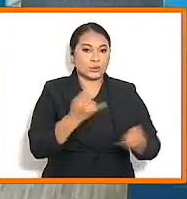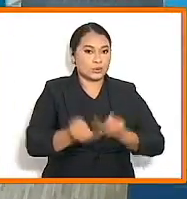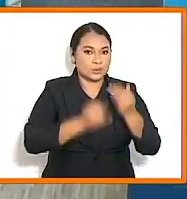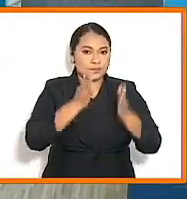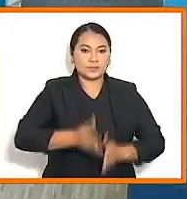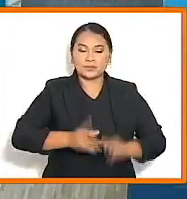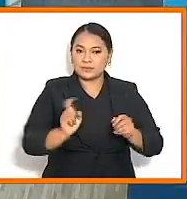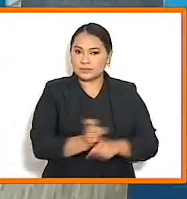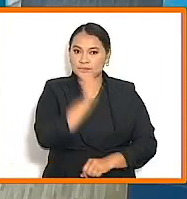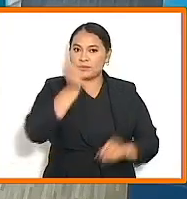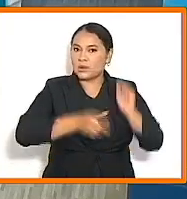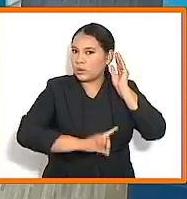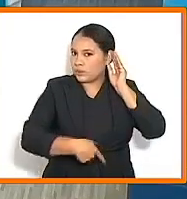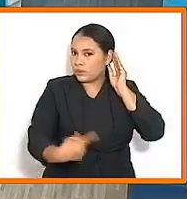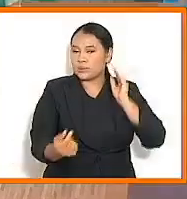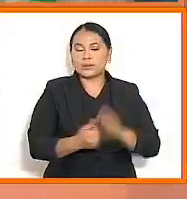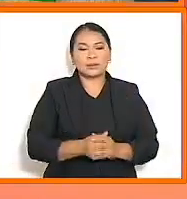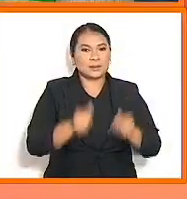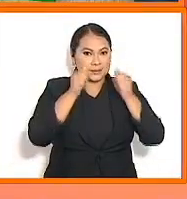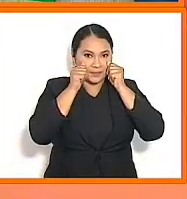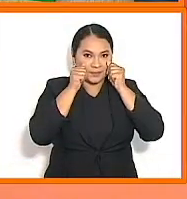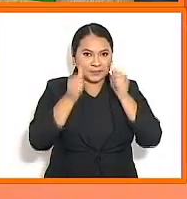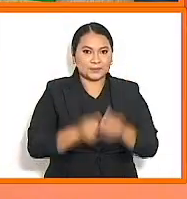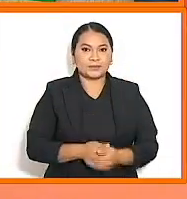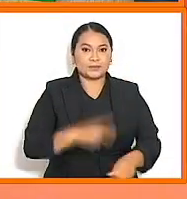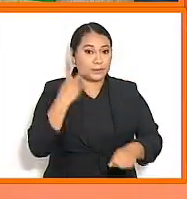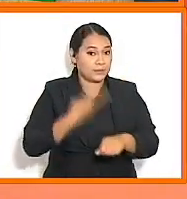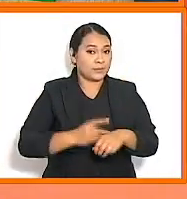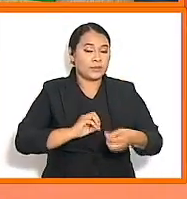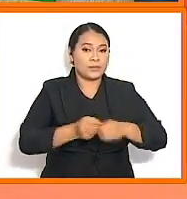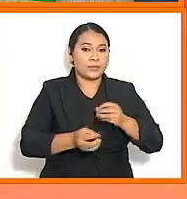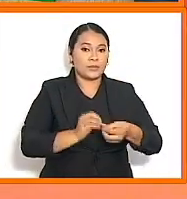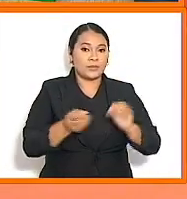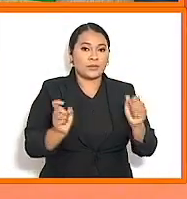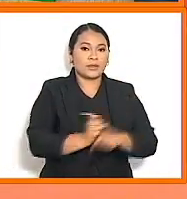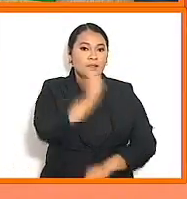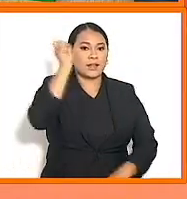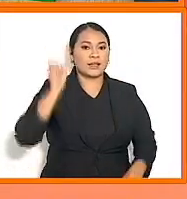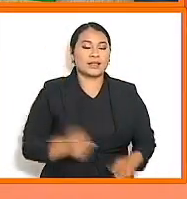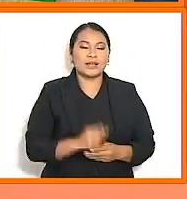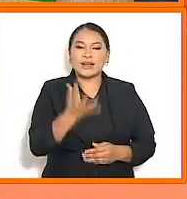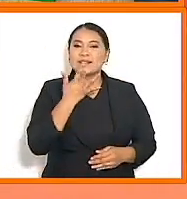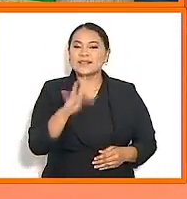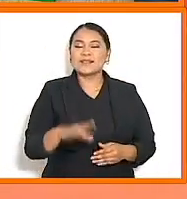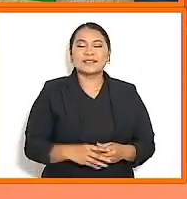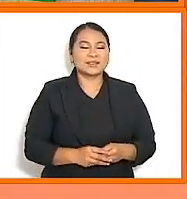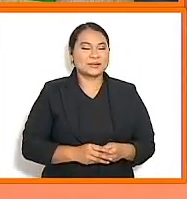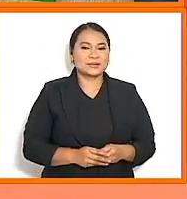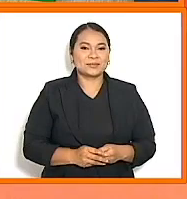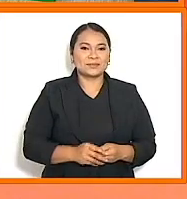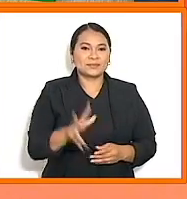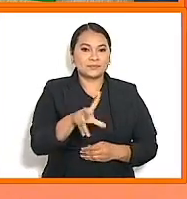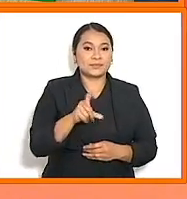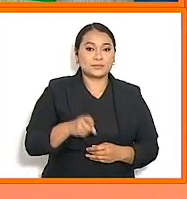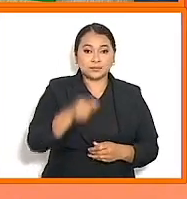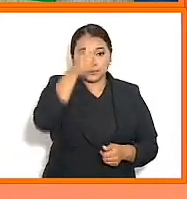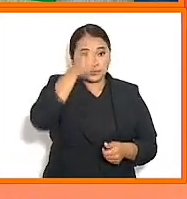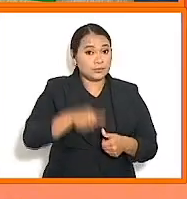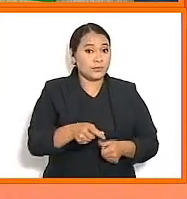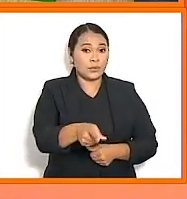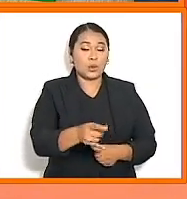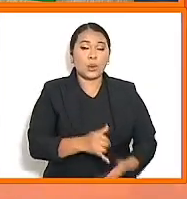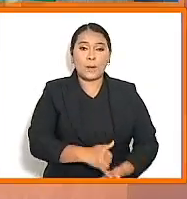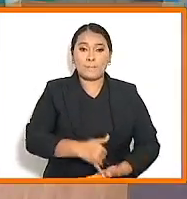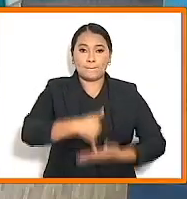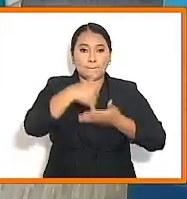diaria. Atento porque esa esfera favorecida en su jugada de MultiX es suerte. 3X. Recuerda, querido jugador,